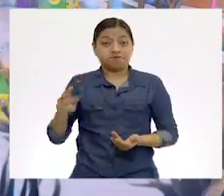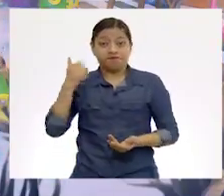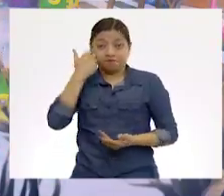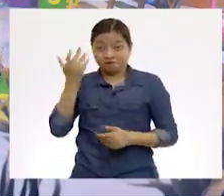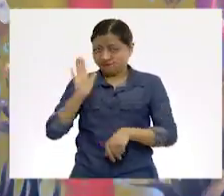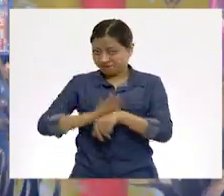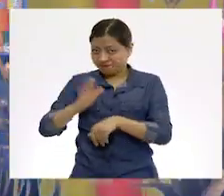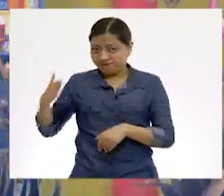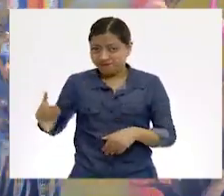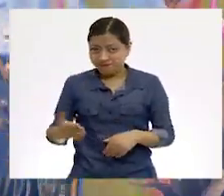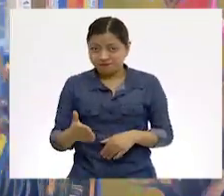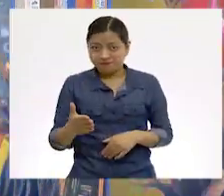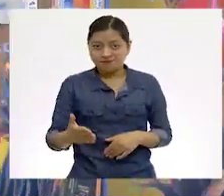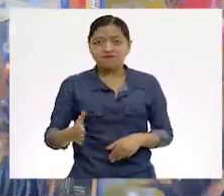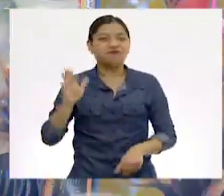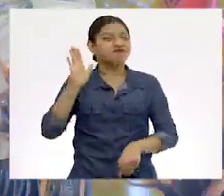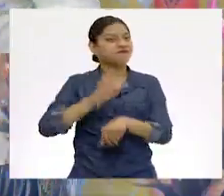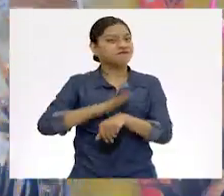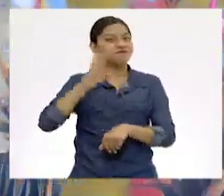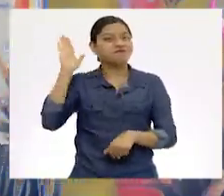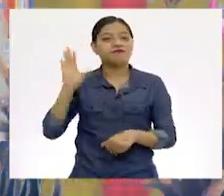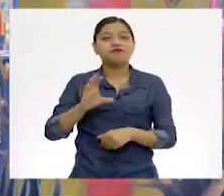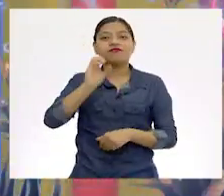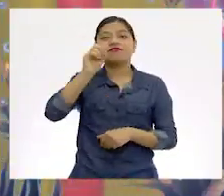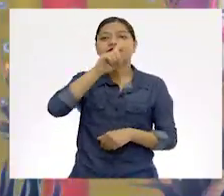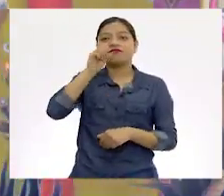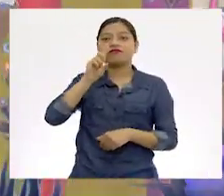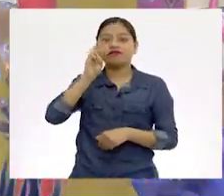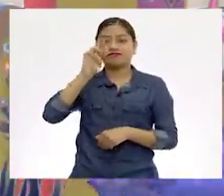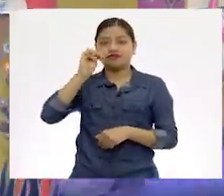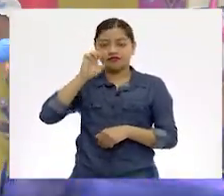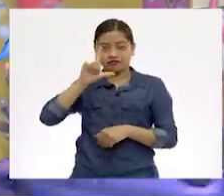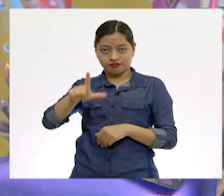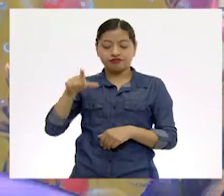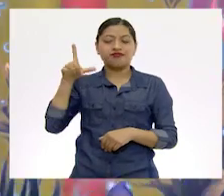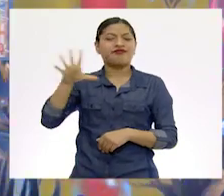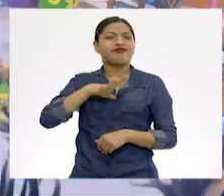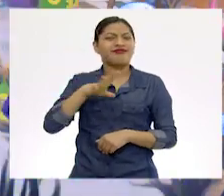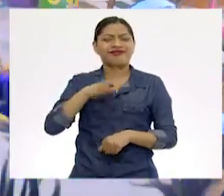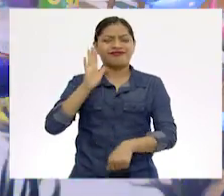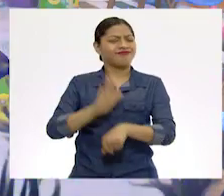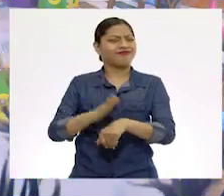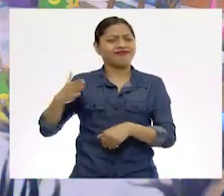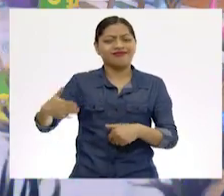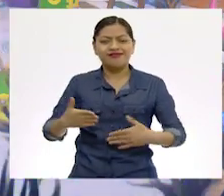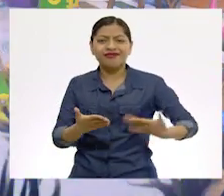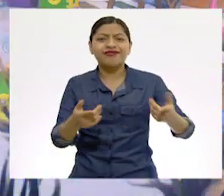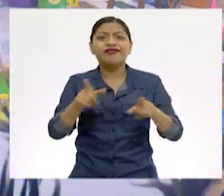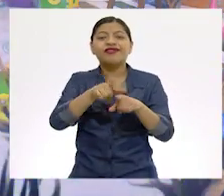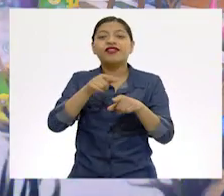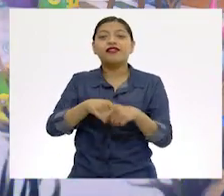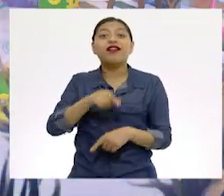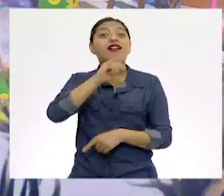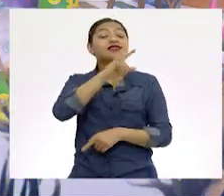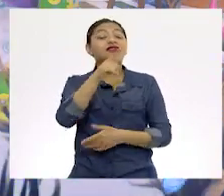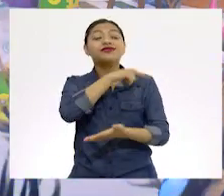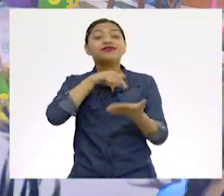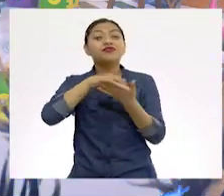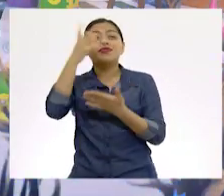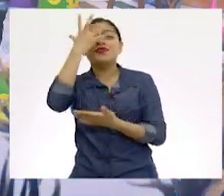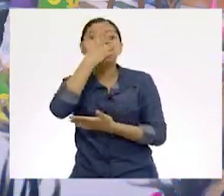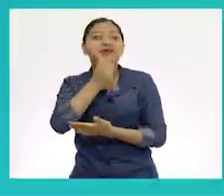idea. Pues vámonos más adentro a Cozumel para poder ver más peces coloridos. Ah, Cozumel, tan hermoso. Vamos a